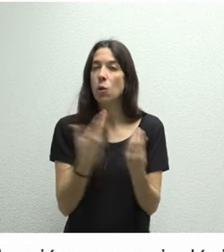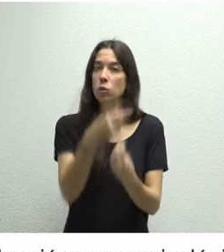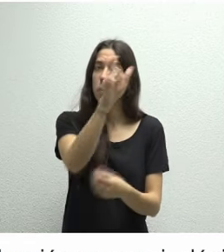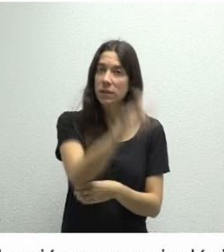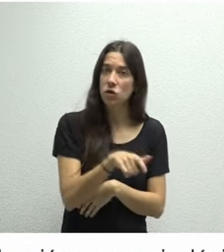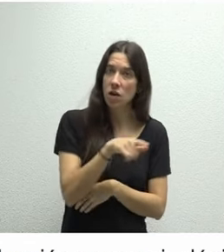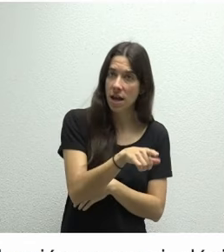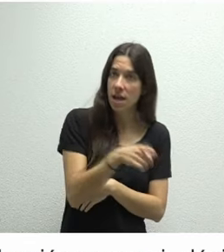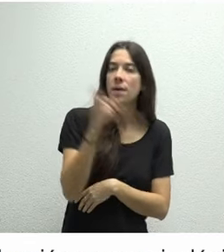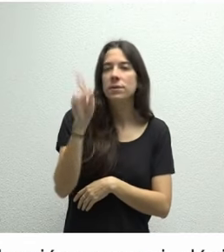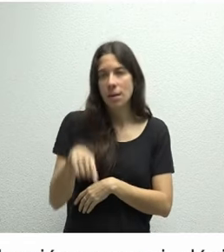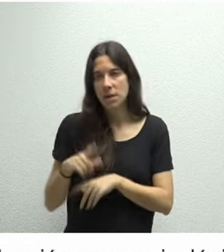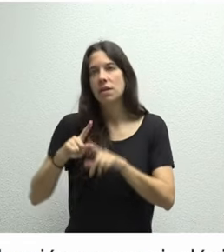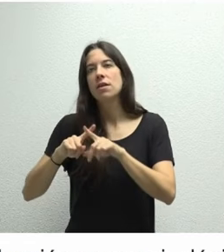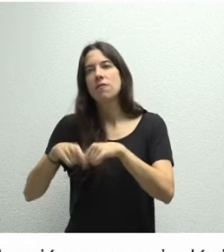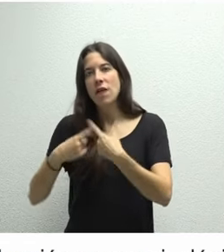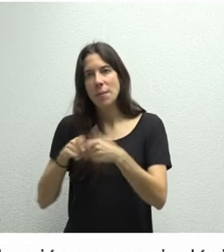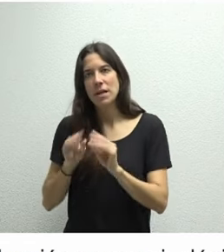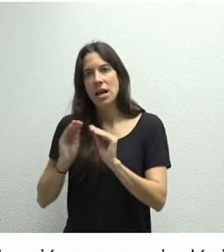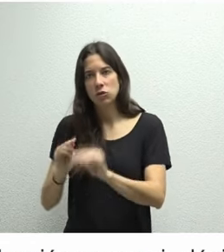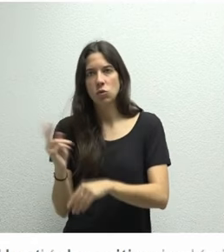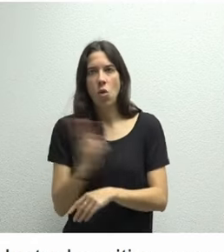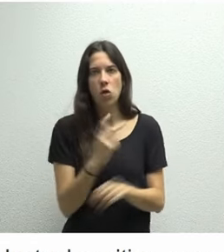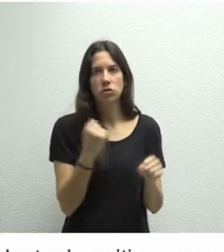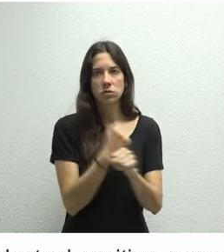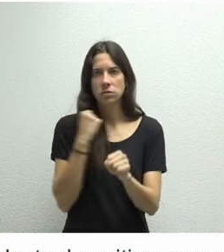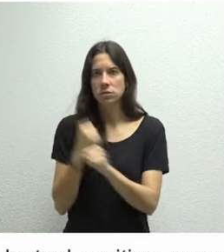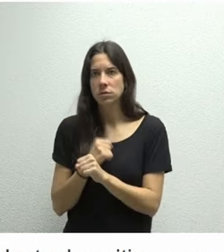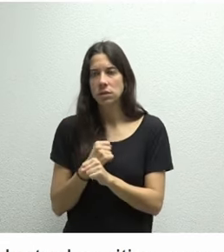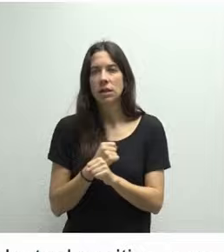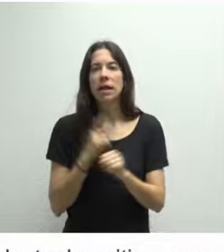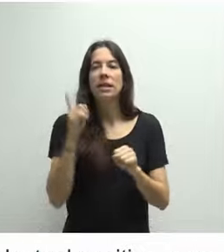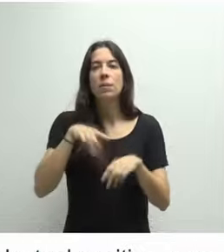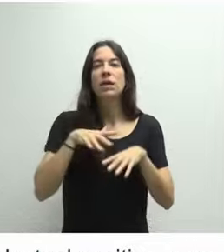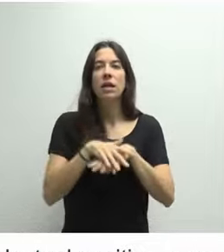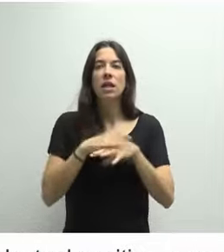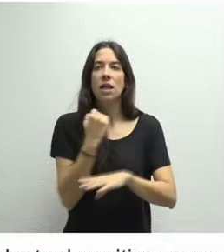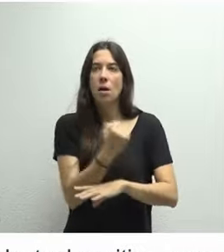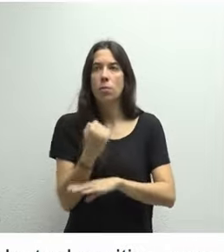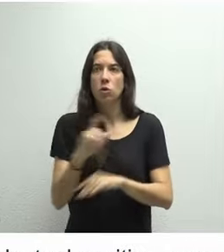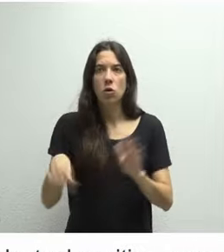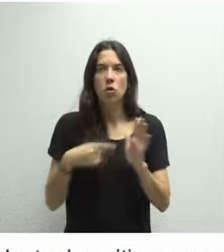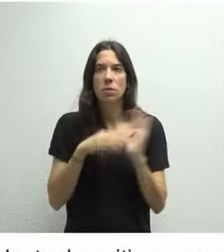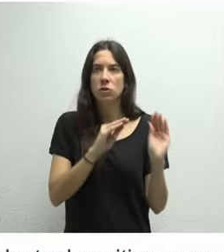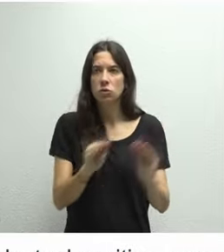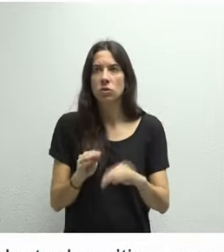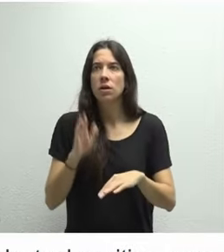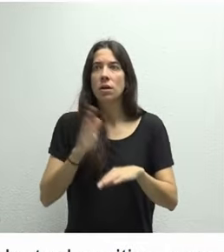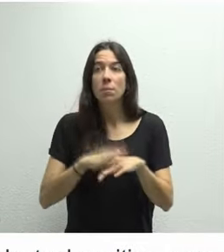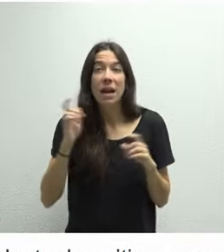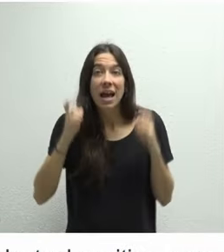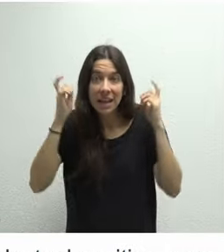persona sino también con su familia y con toda su red de apoyo para intentar dar solución pues